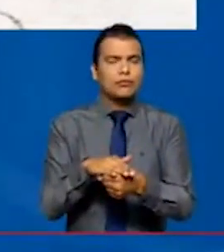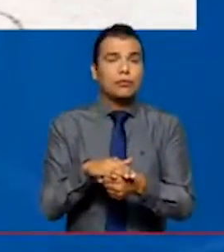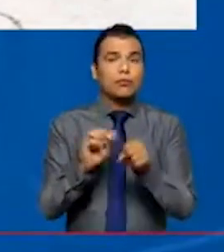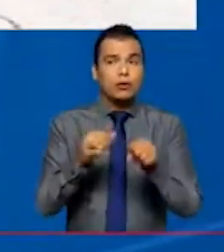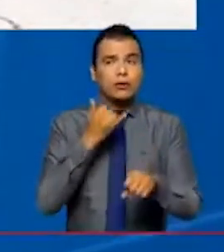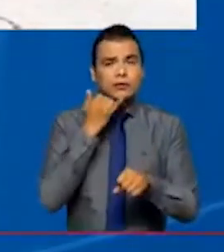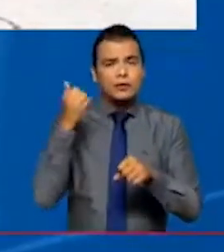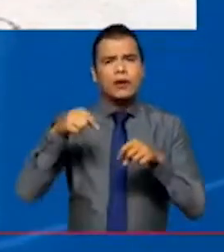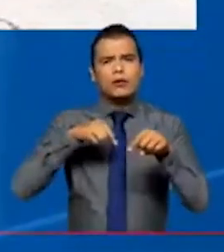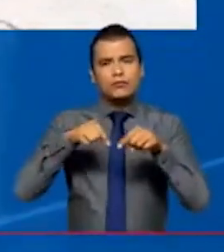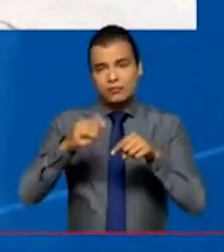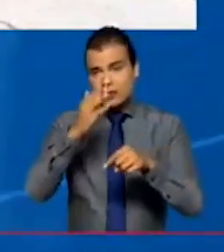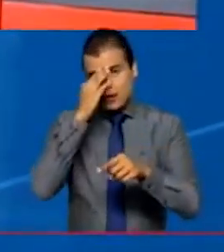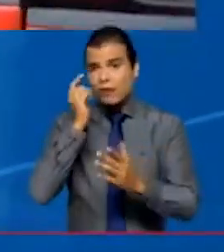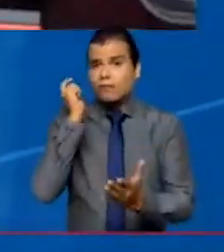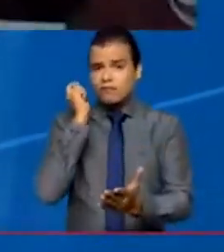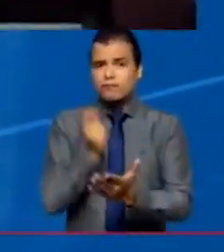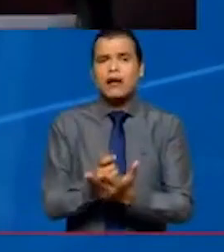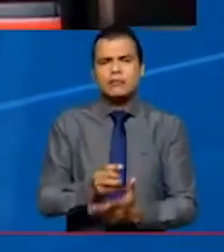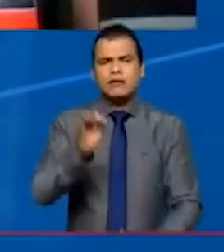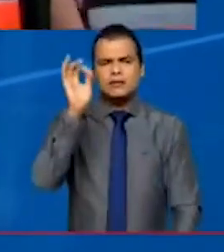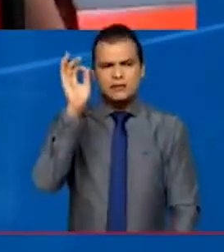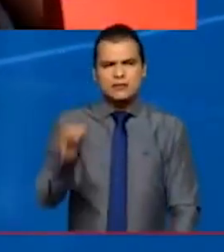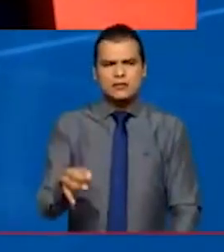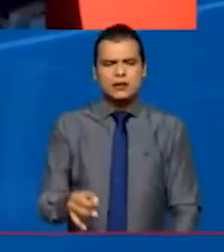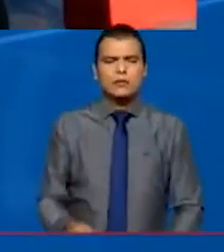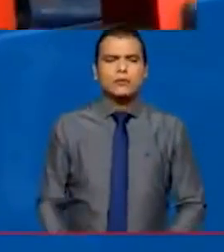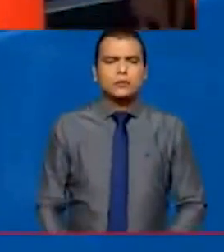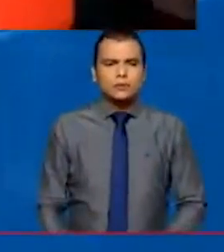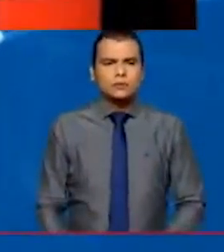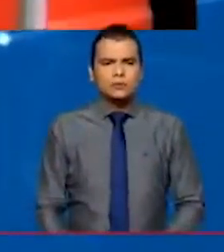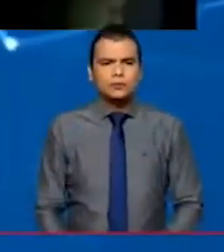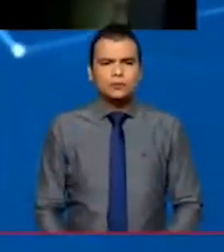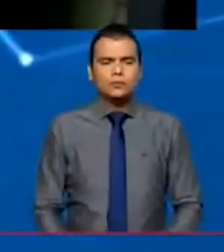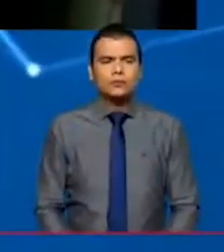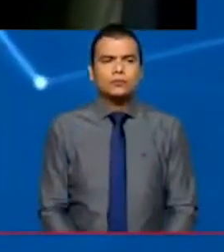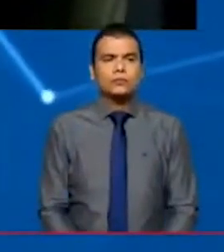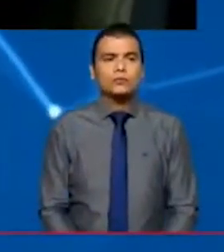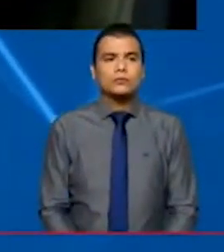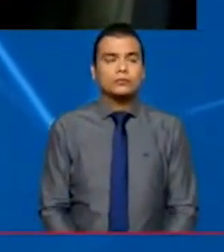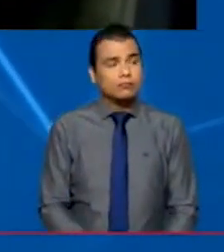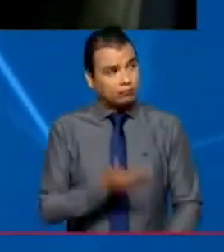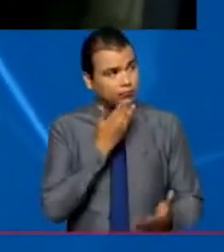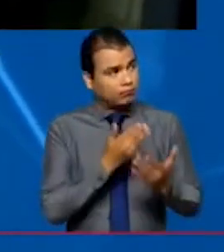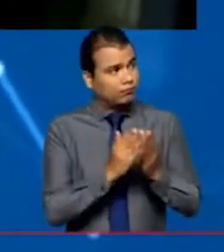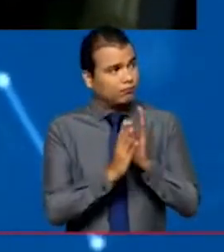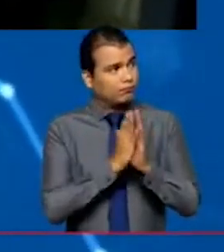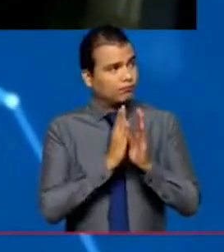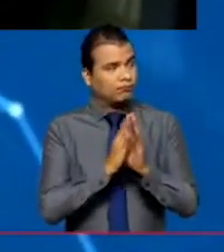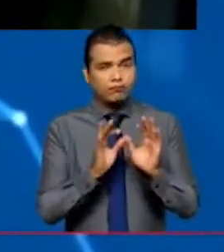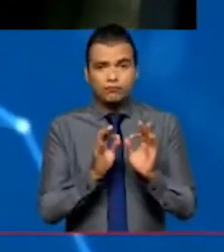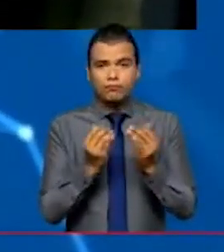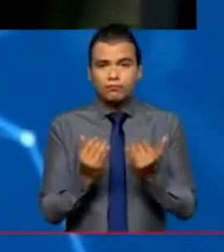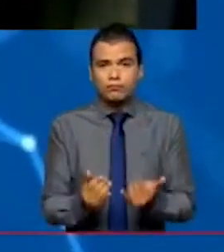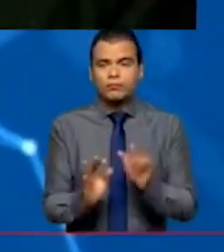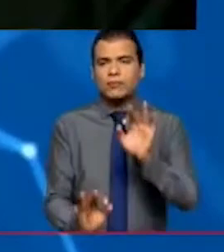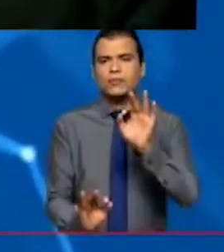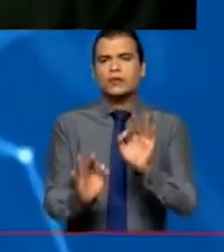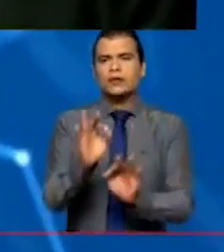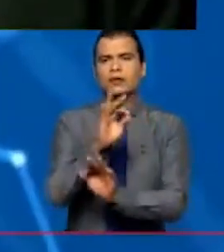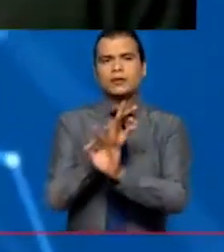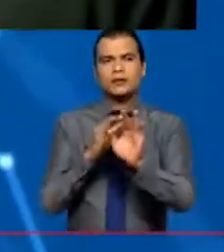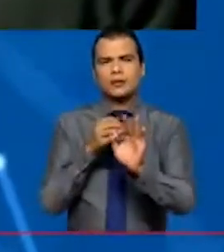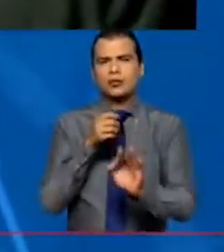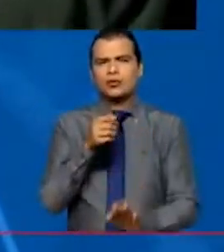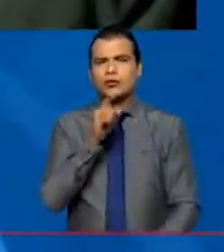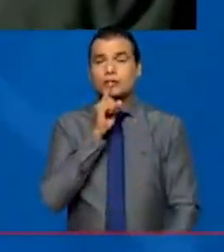entregar información a las autoridades para prevenir cualquier alteración del orden público en el municipio de Tuluá. Secretario, muchas gracias por estar con nosotros en Telepacífico